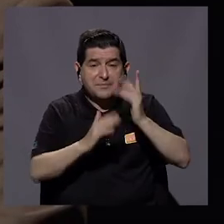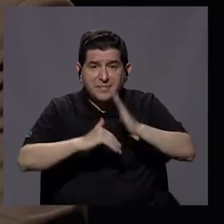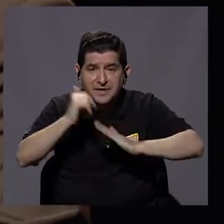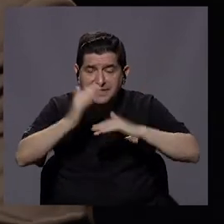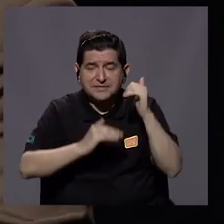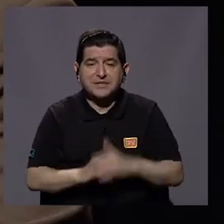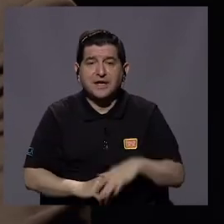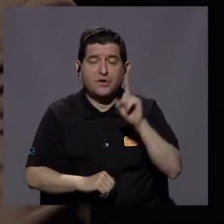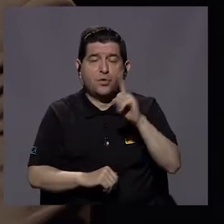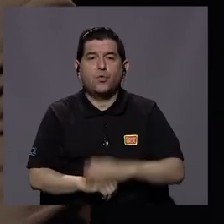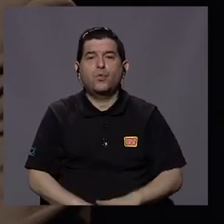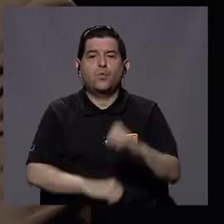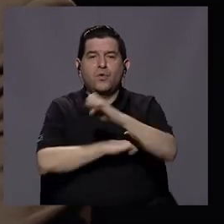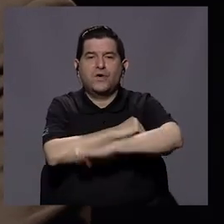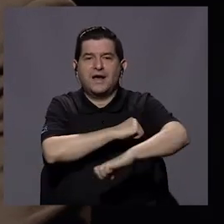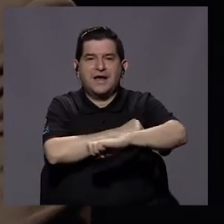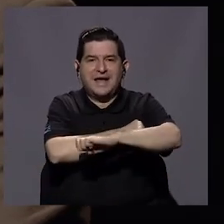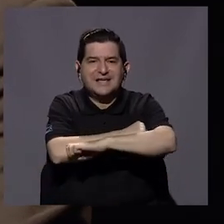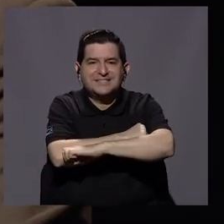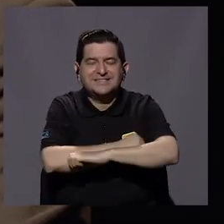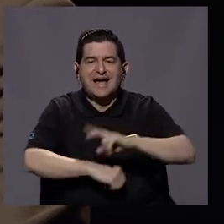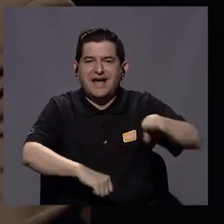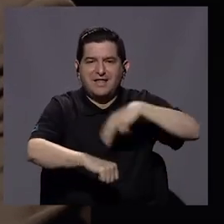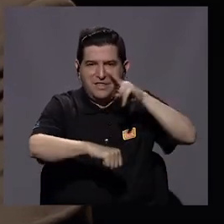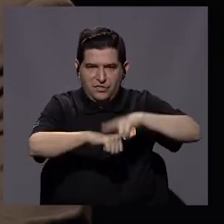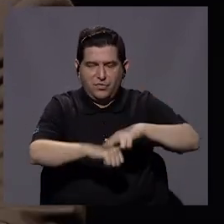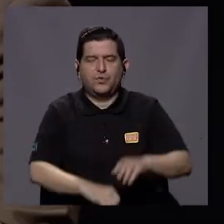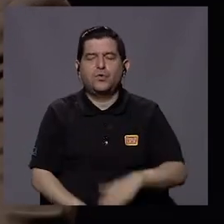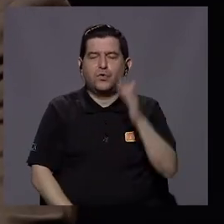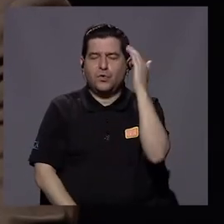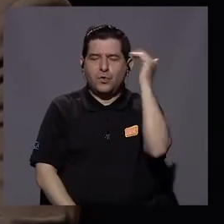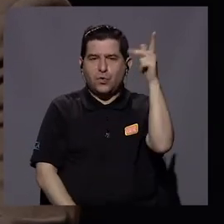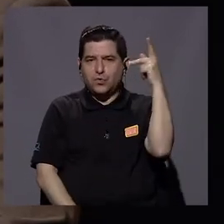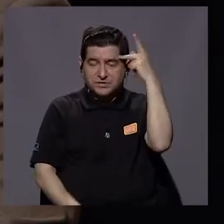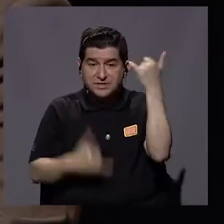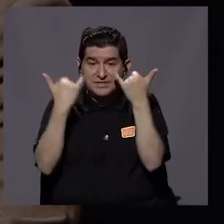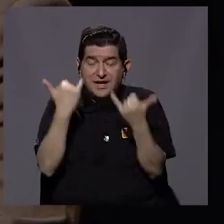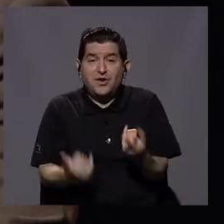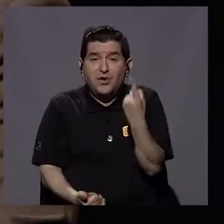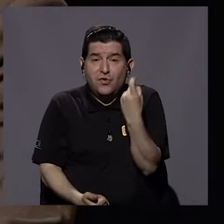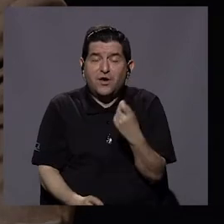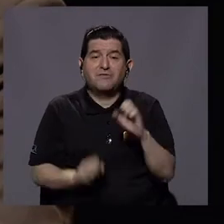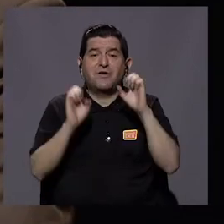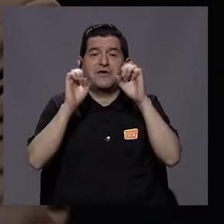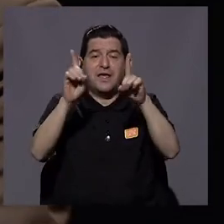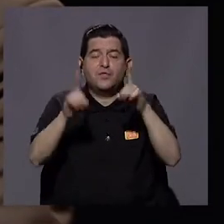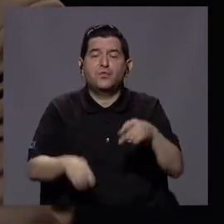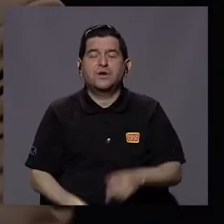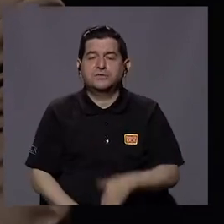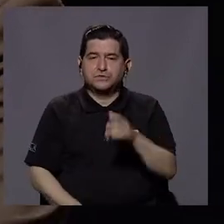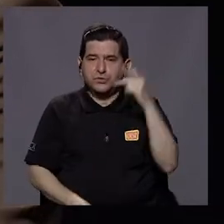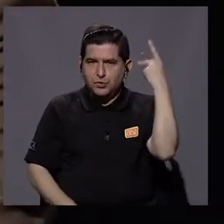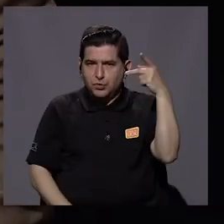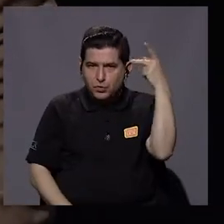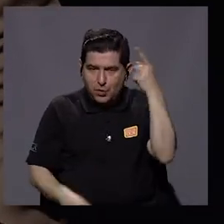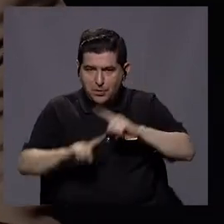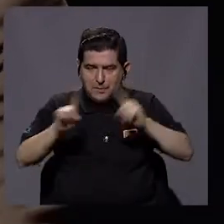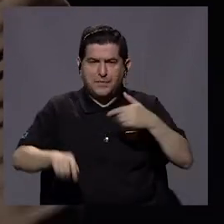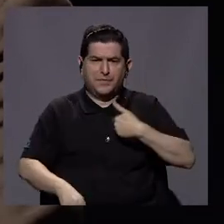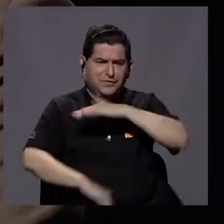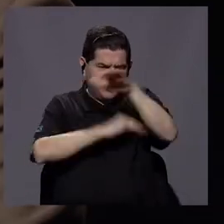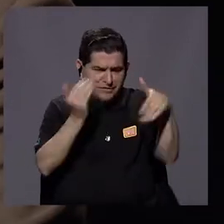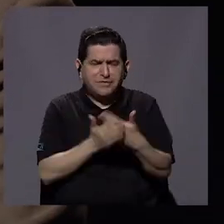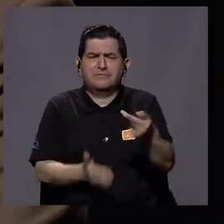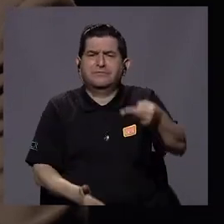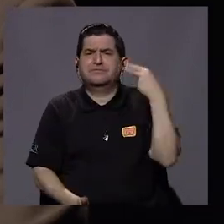a construir un Estado nacional, una conciencia política. Lo que carece ahorita esta sociedad es de una educación política. Pero tenemos toda